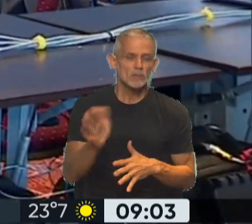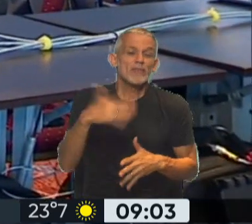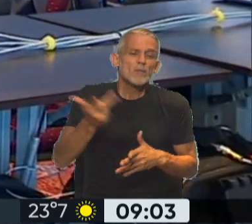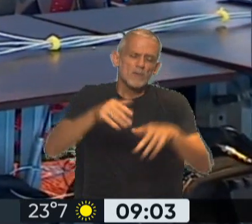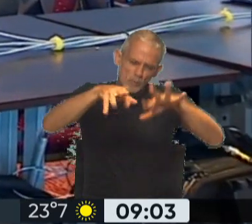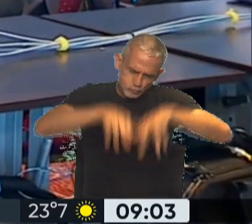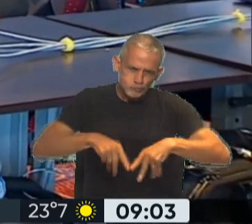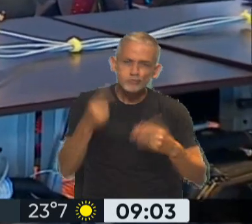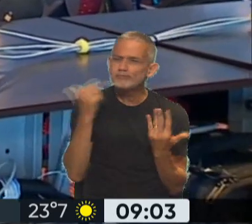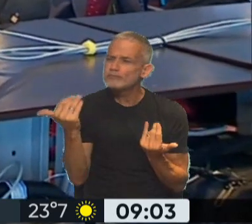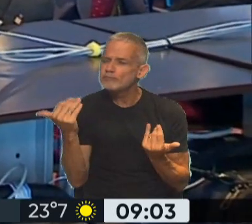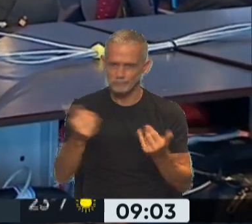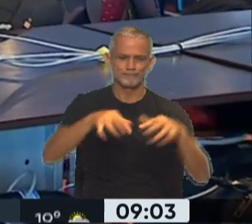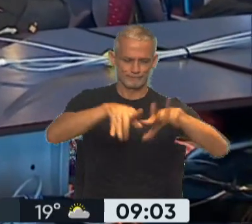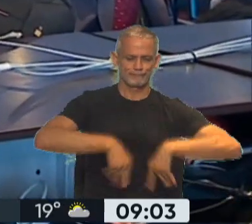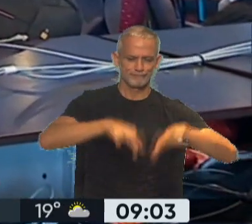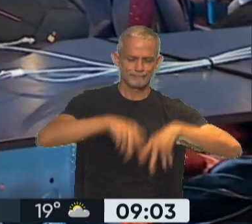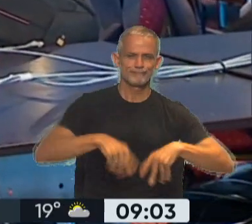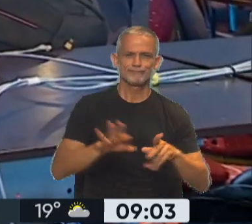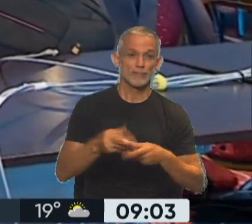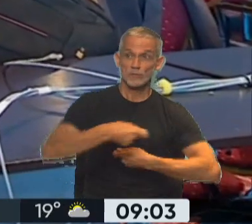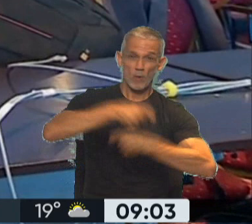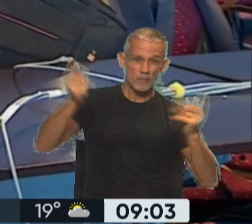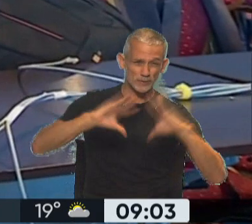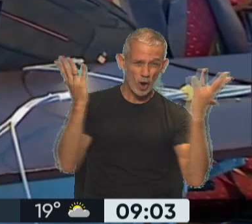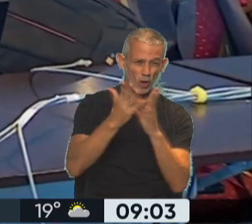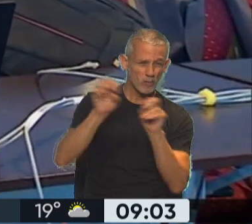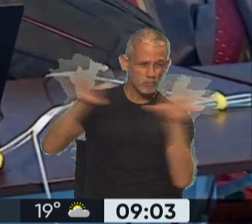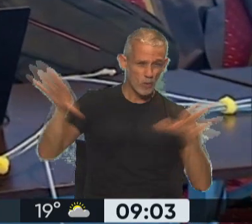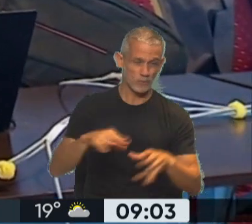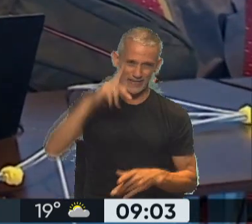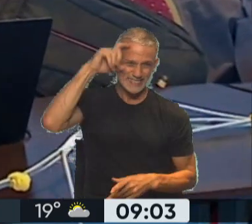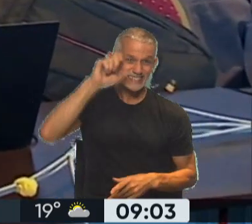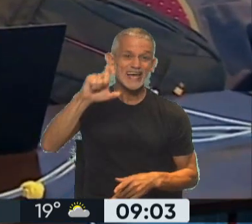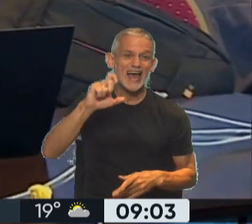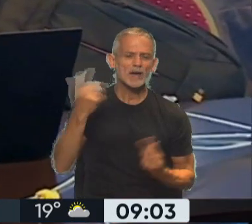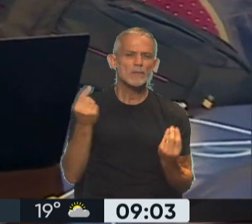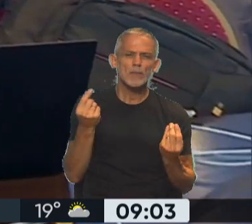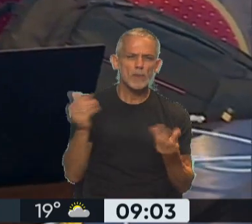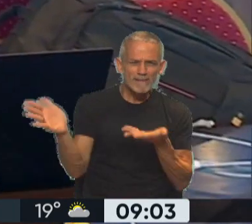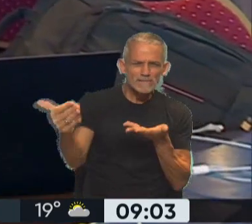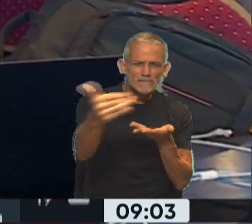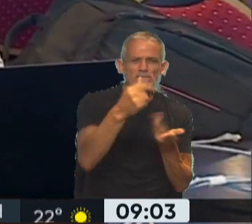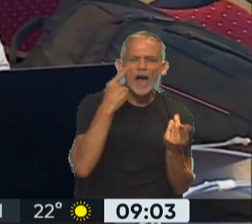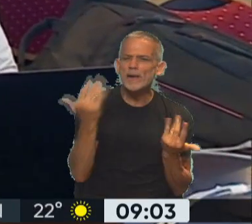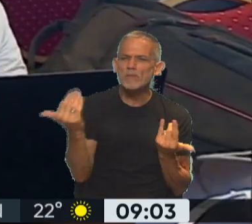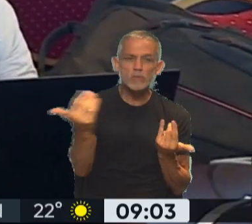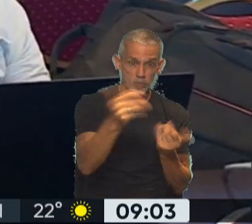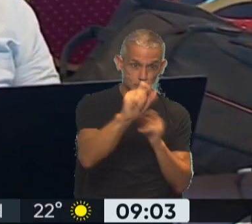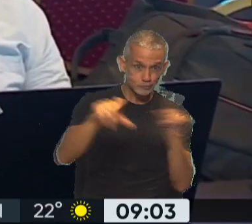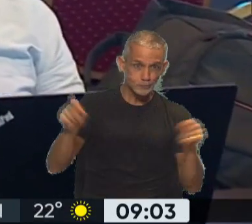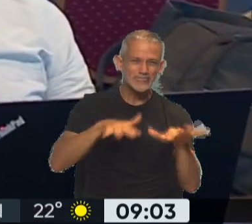plasmará en un documento que se va a hacer excesivo a el resto del mundo porque esa es la idea de la celac la celac tiene como propósito plantear